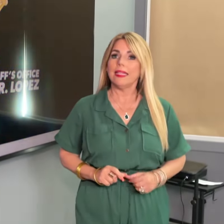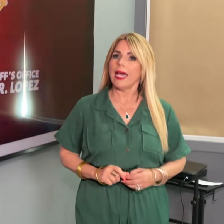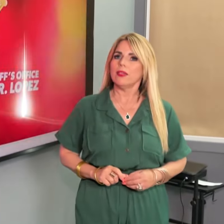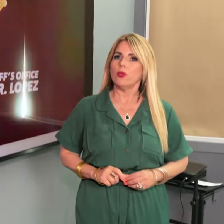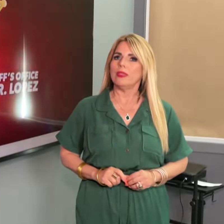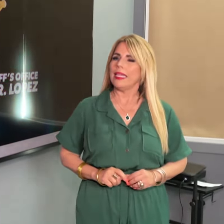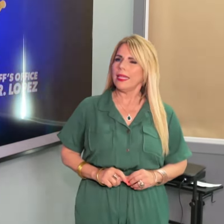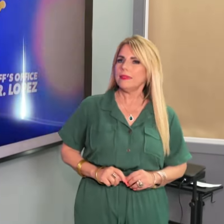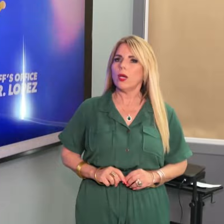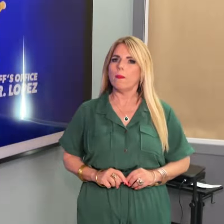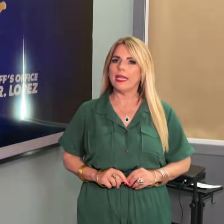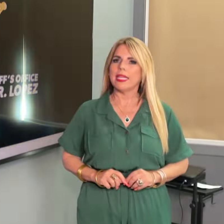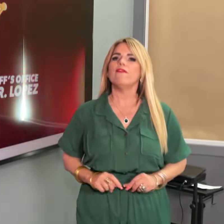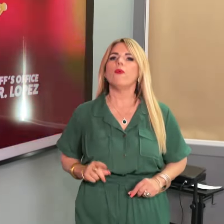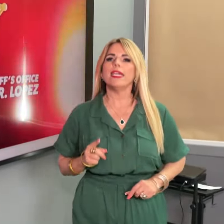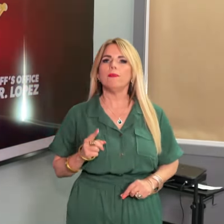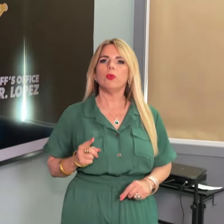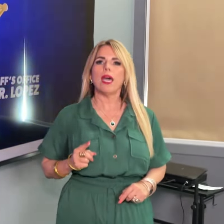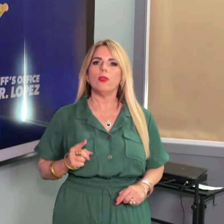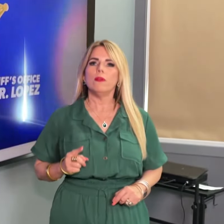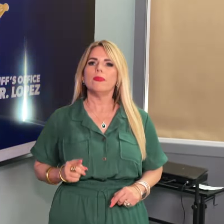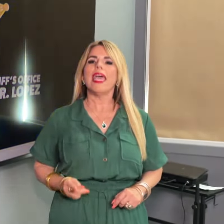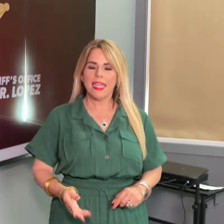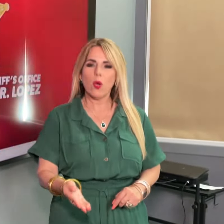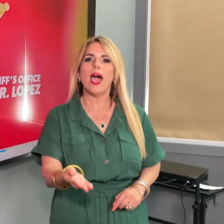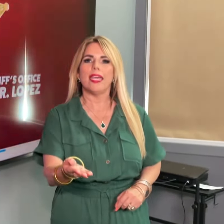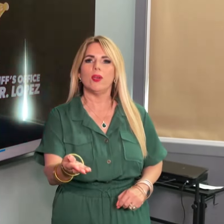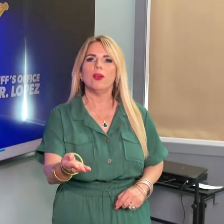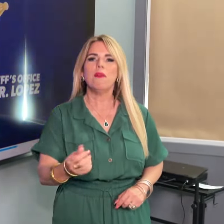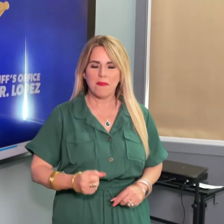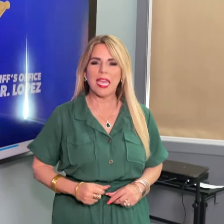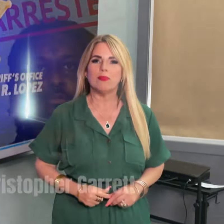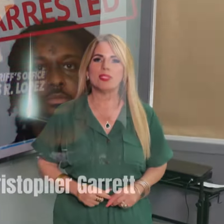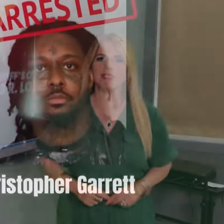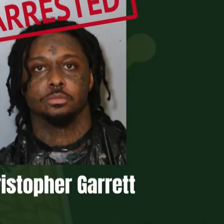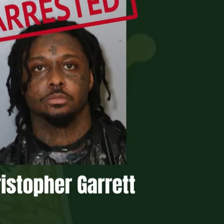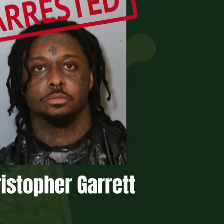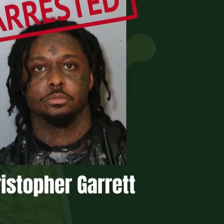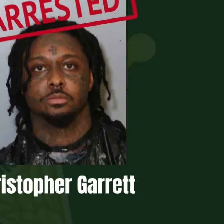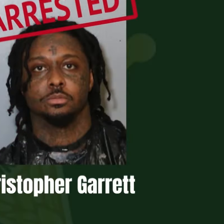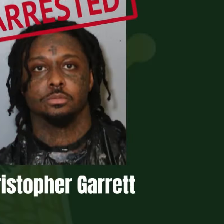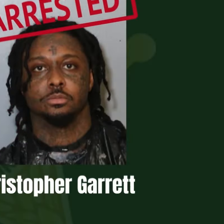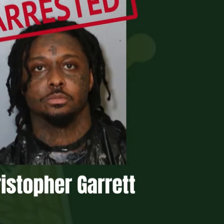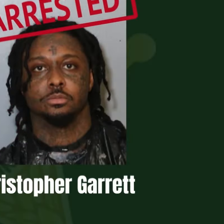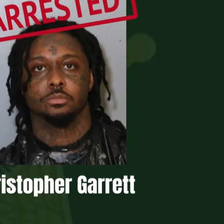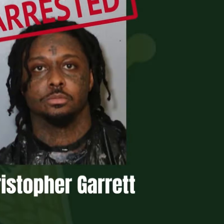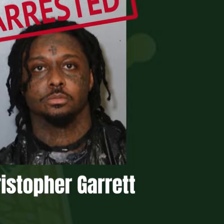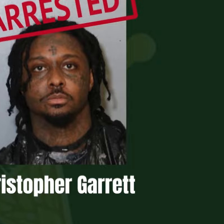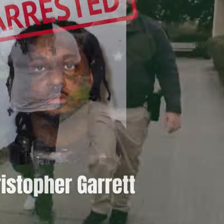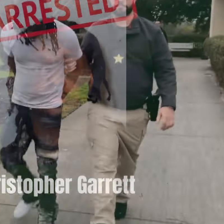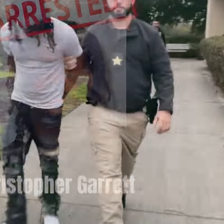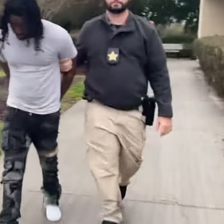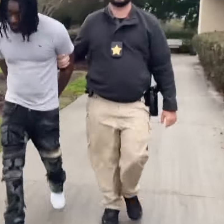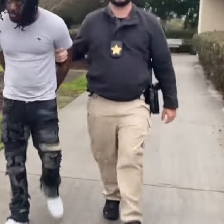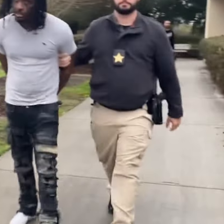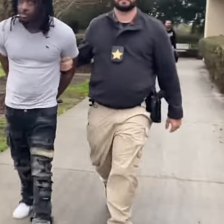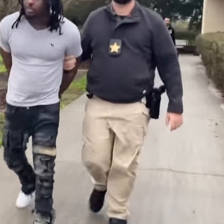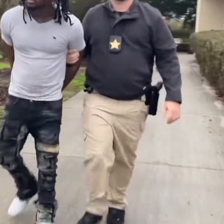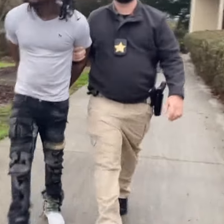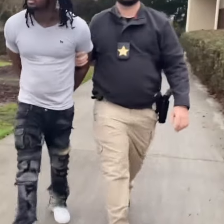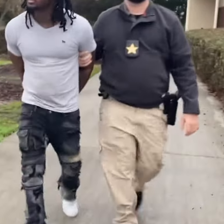siguiente caso de este hombre que Fue capturado en Ohio veamos un asesino que pasó el año pasado